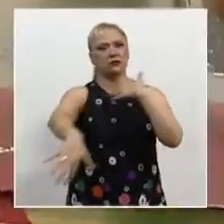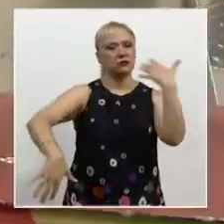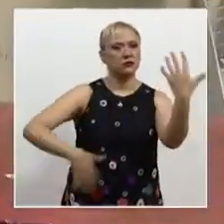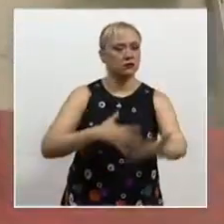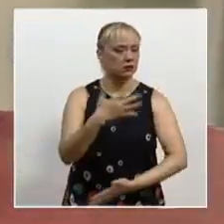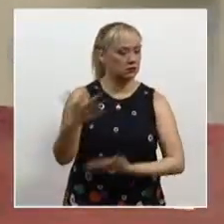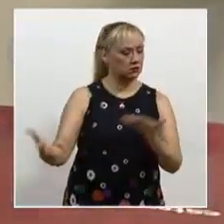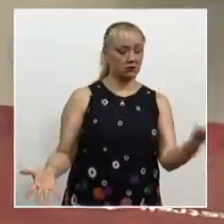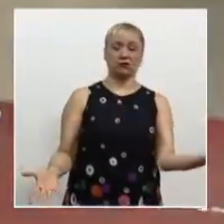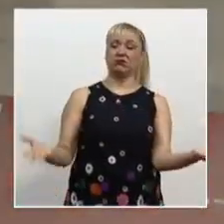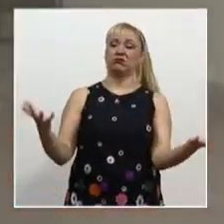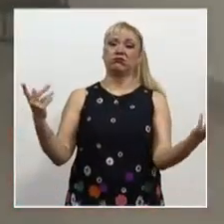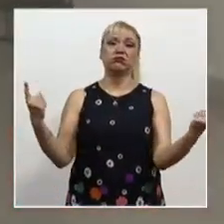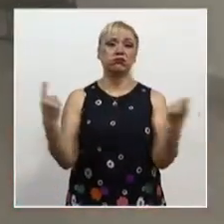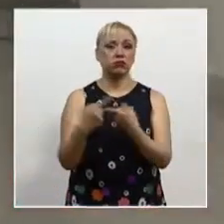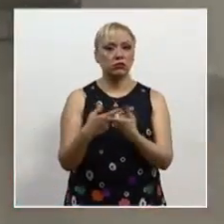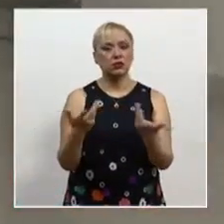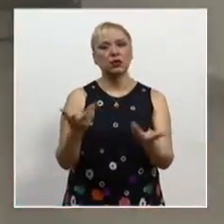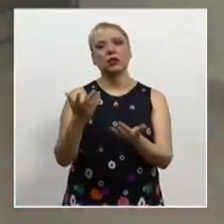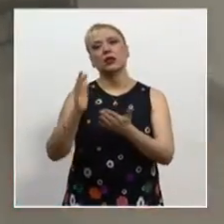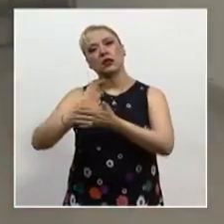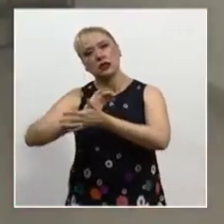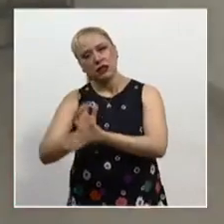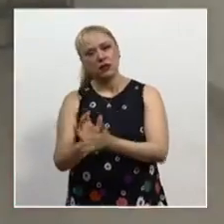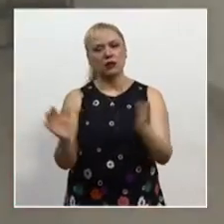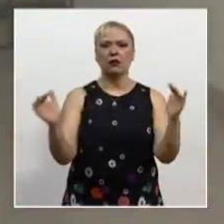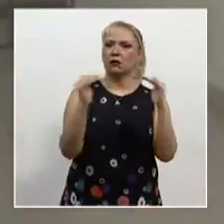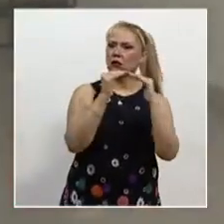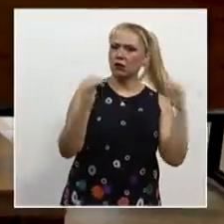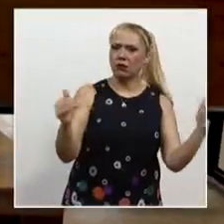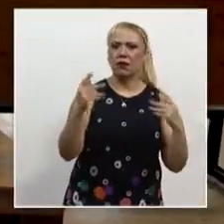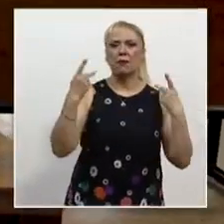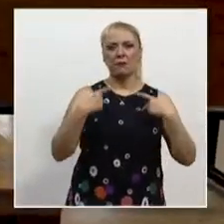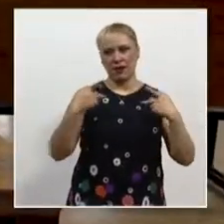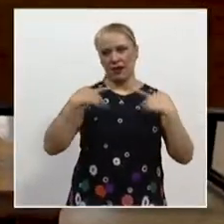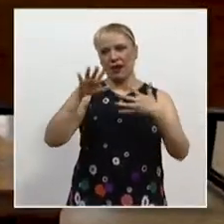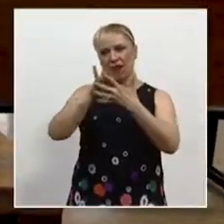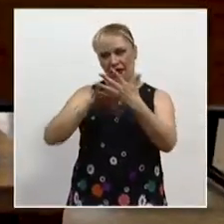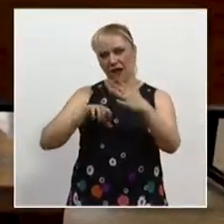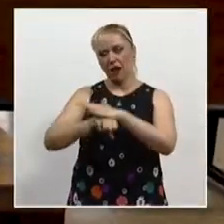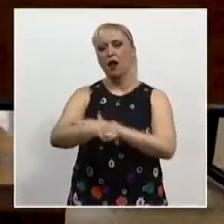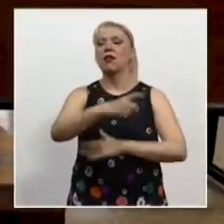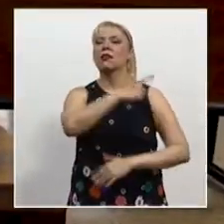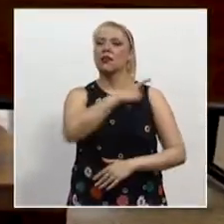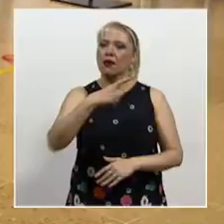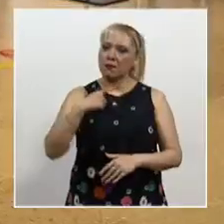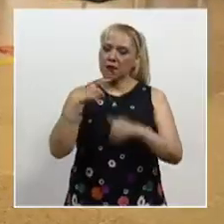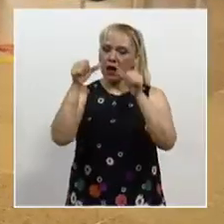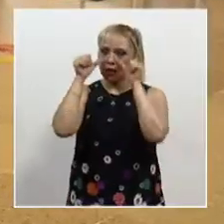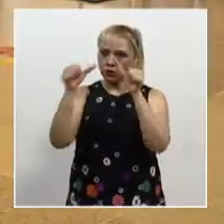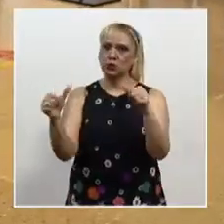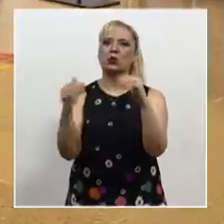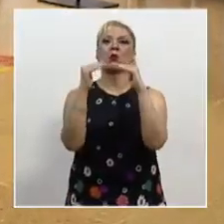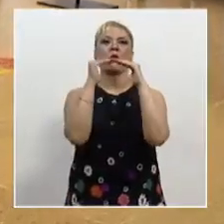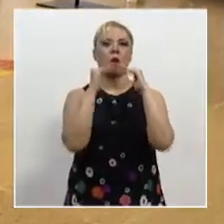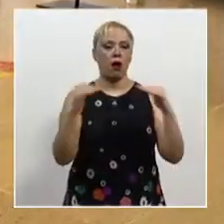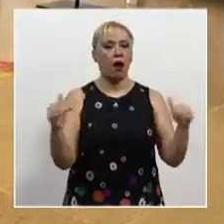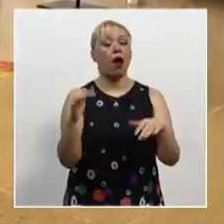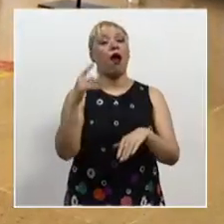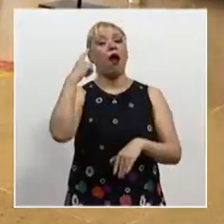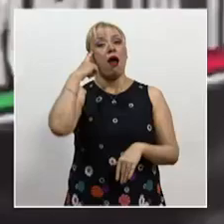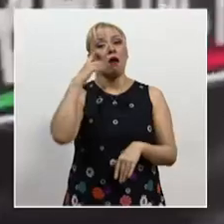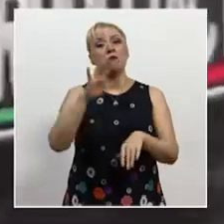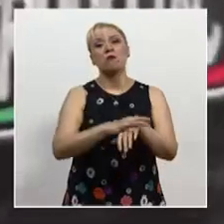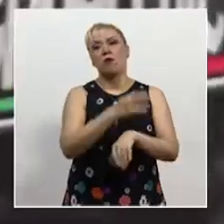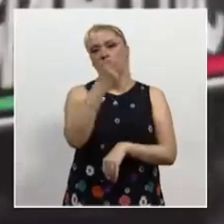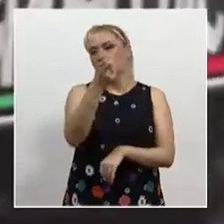principio de igualdad y no discriminación precisa que las familias de las personas privadas de la libertad deben ser tratadas con igualdad, por lo que bajo